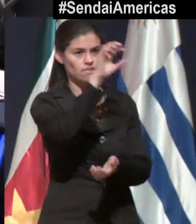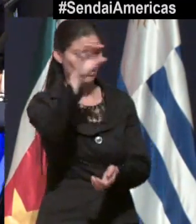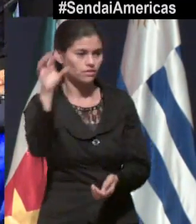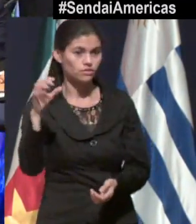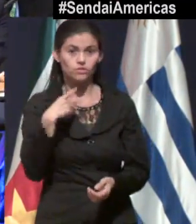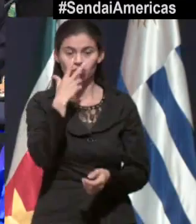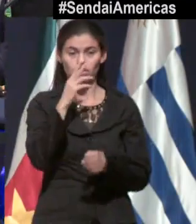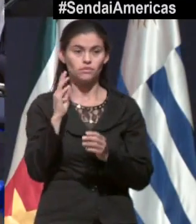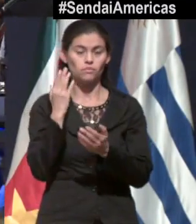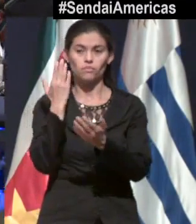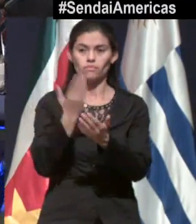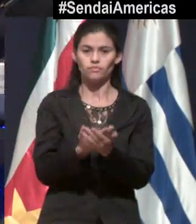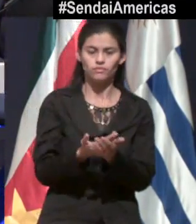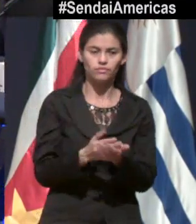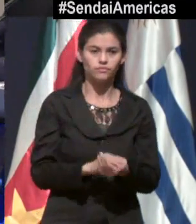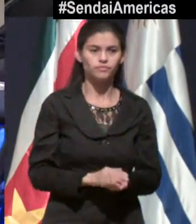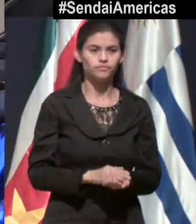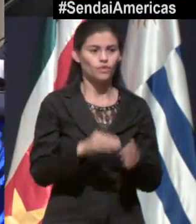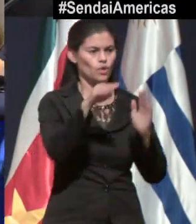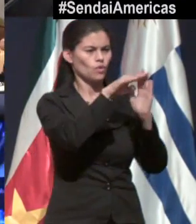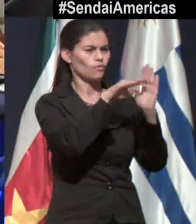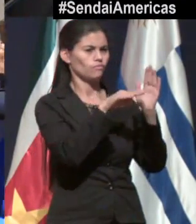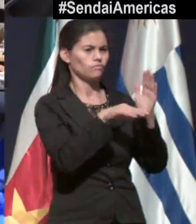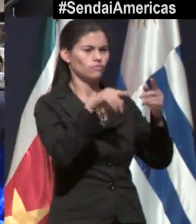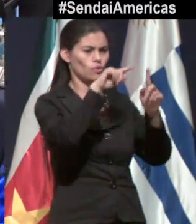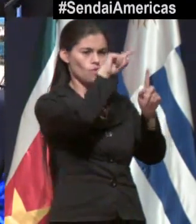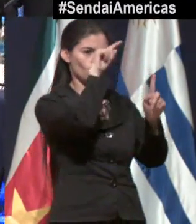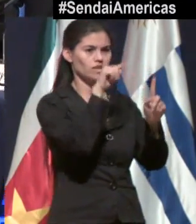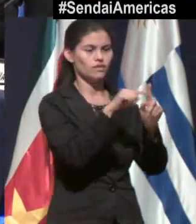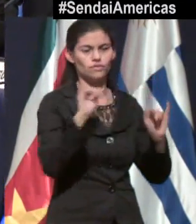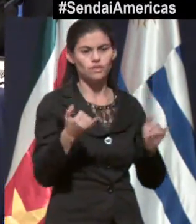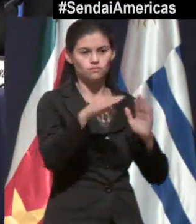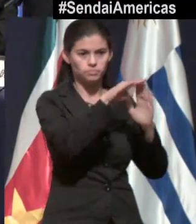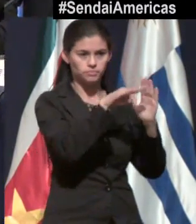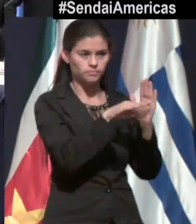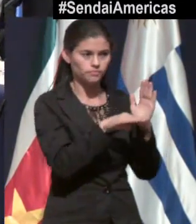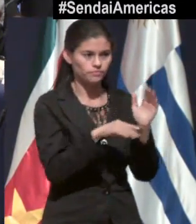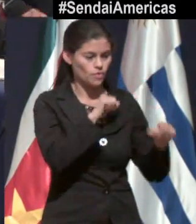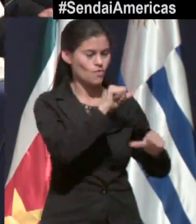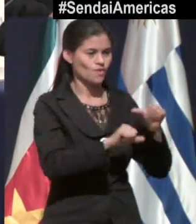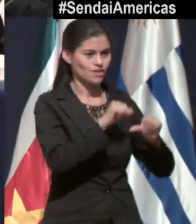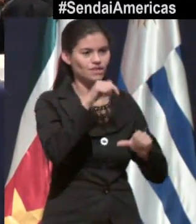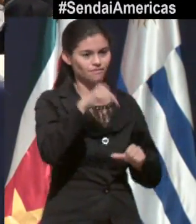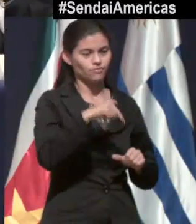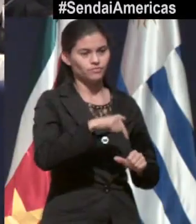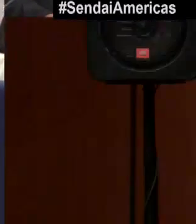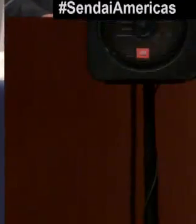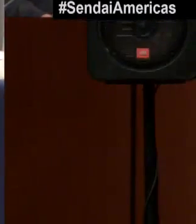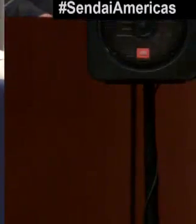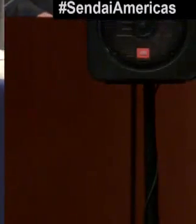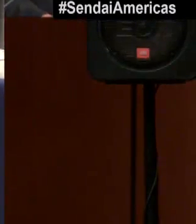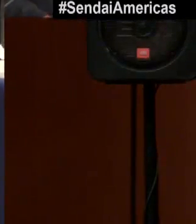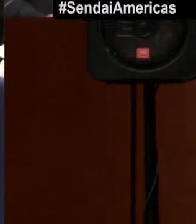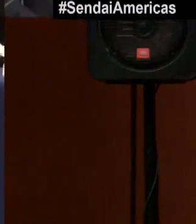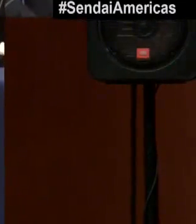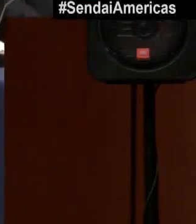quisiera presentar brevemente los objetivos que nos hemos planteado al organizar esta reunión conjuntamente con el Gobierno